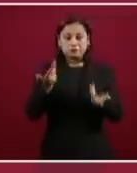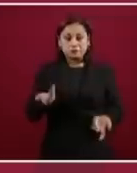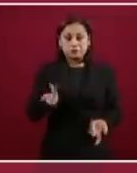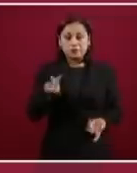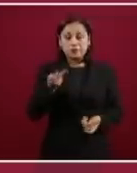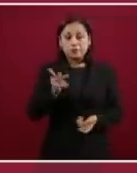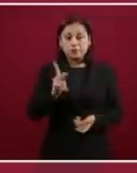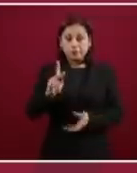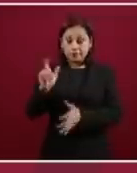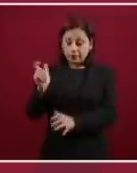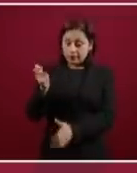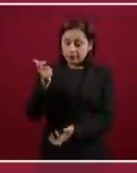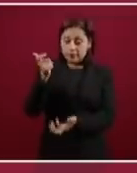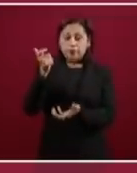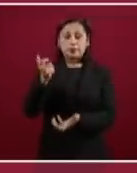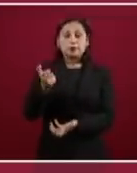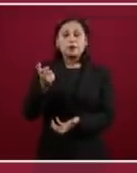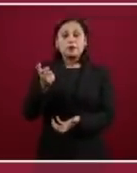era